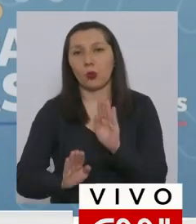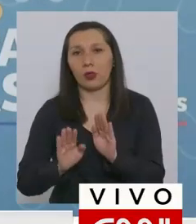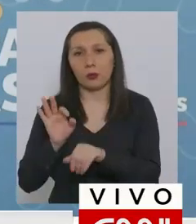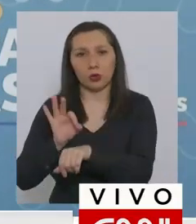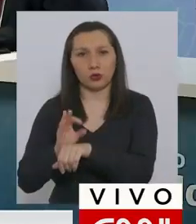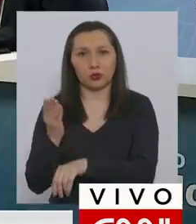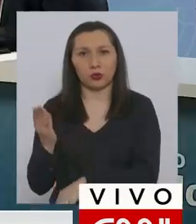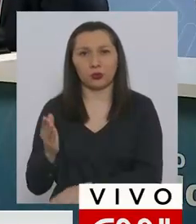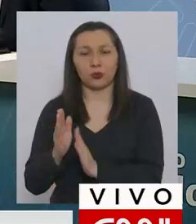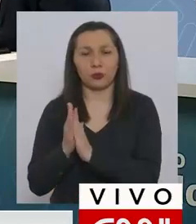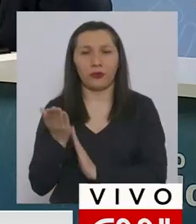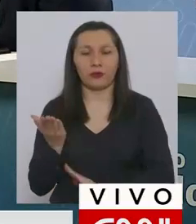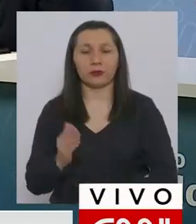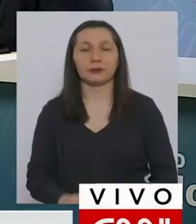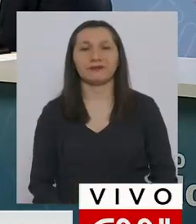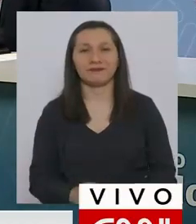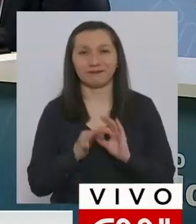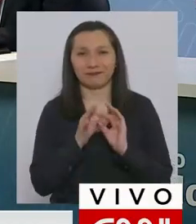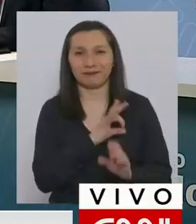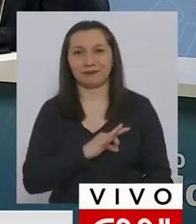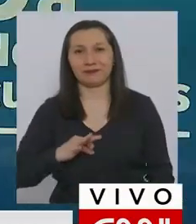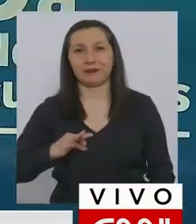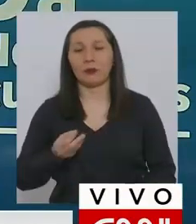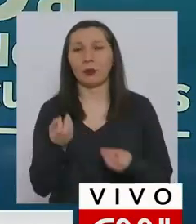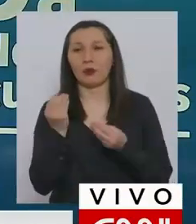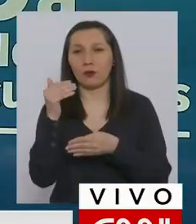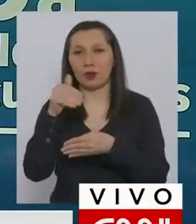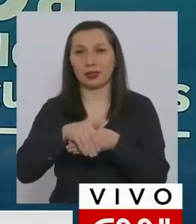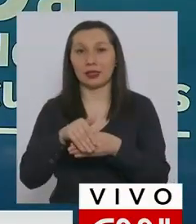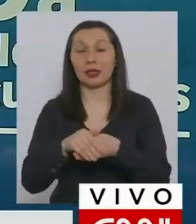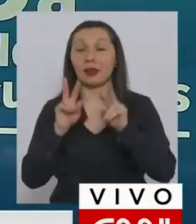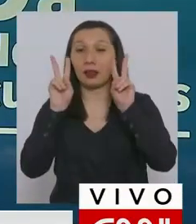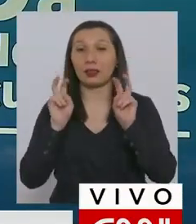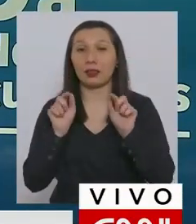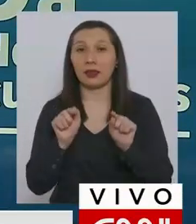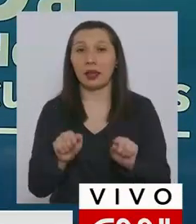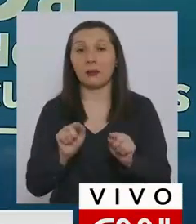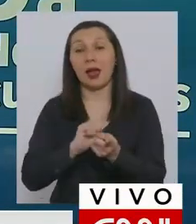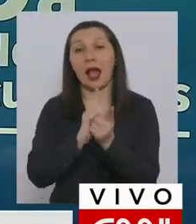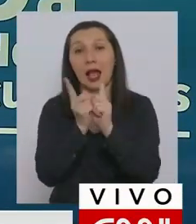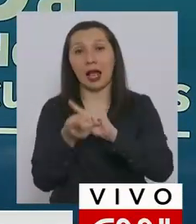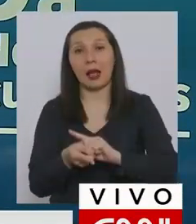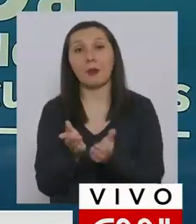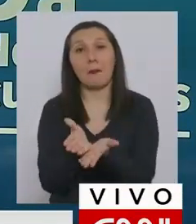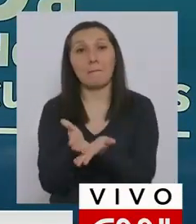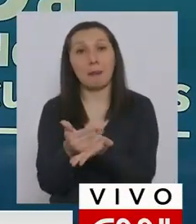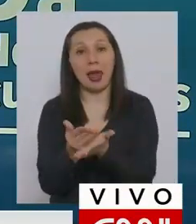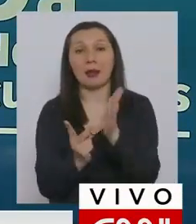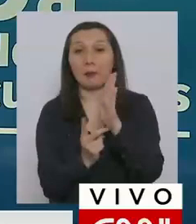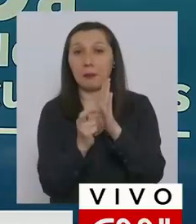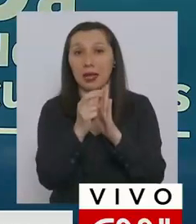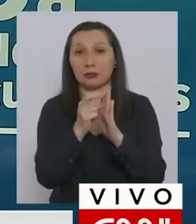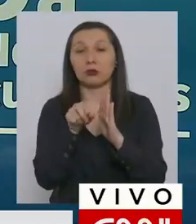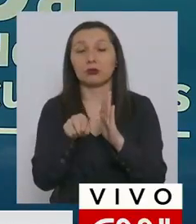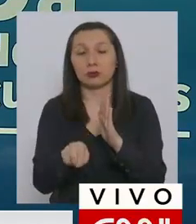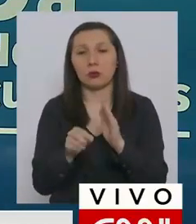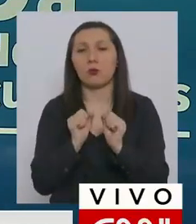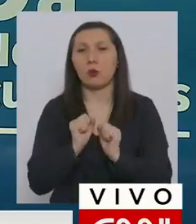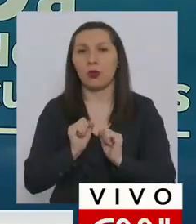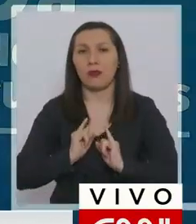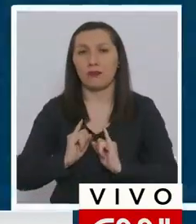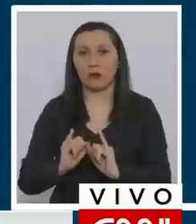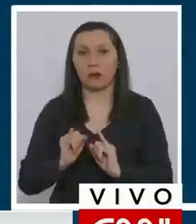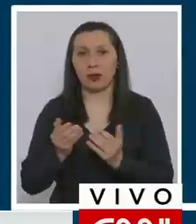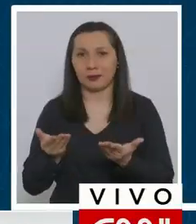ministro. Muchas gracias, doctora Daza. Una gran noticia con respecto a la vacunación en niños. Esto tiene